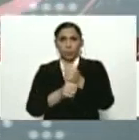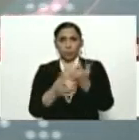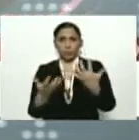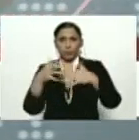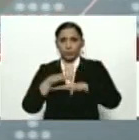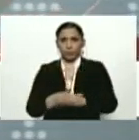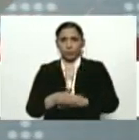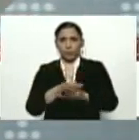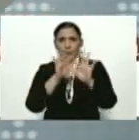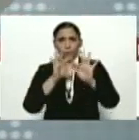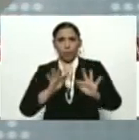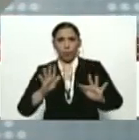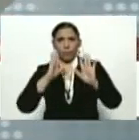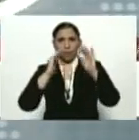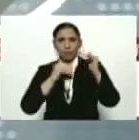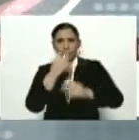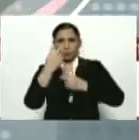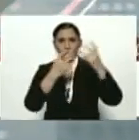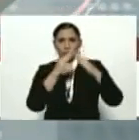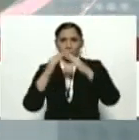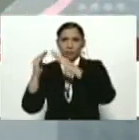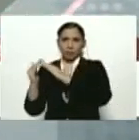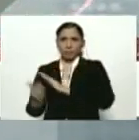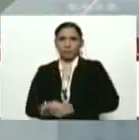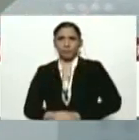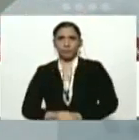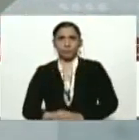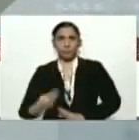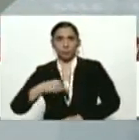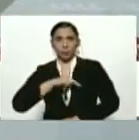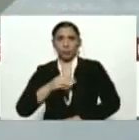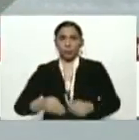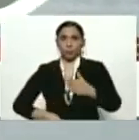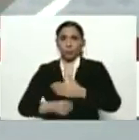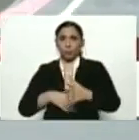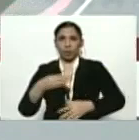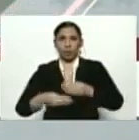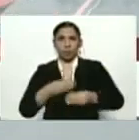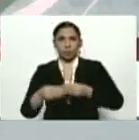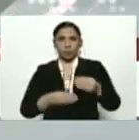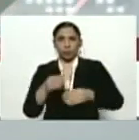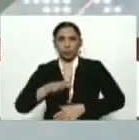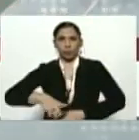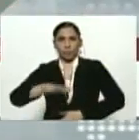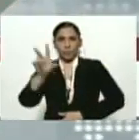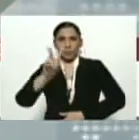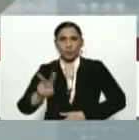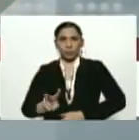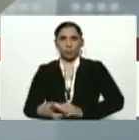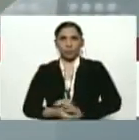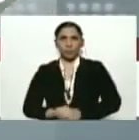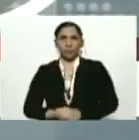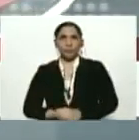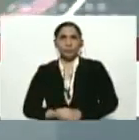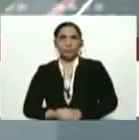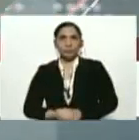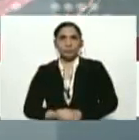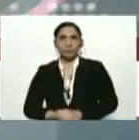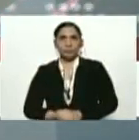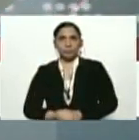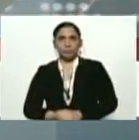mecanismo de la atención casa por casa que estamos haciendo en todo el territorio nacional.